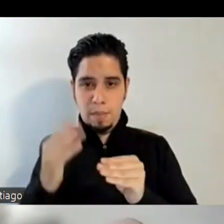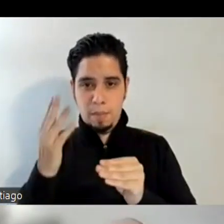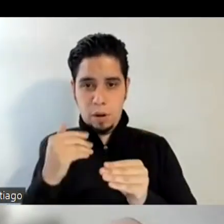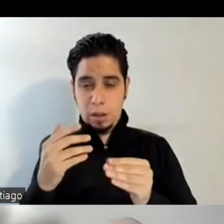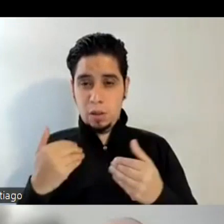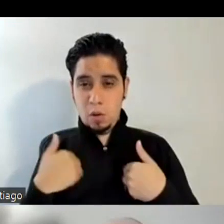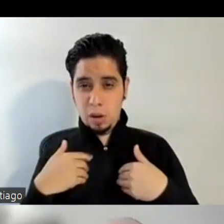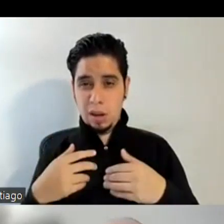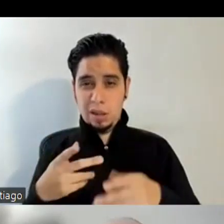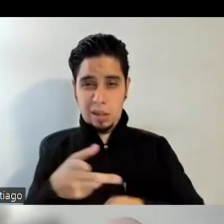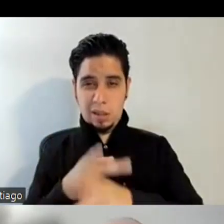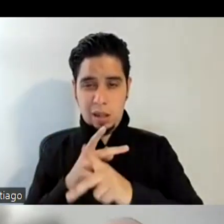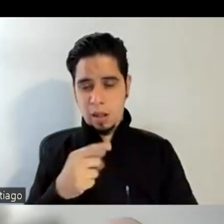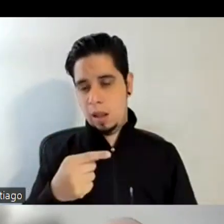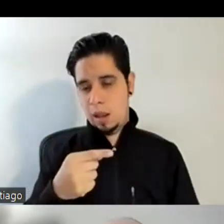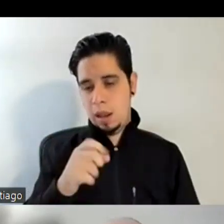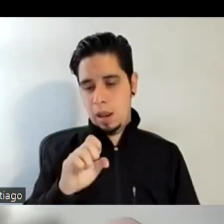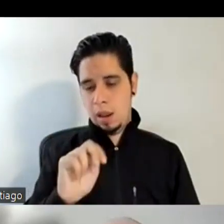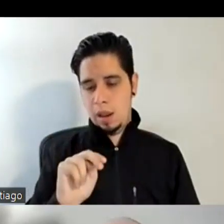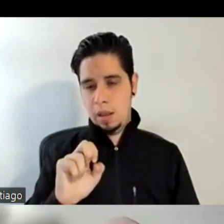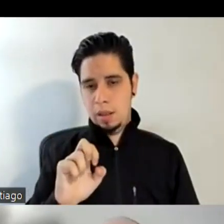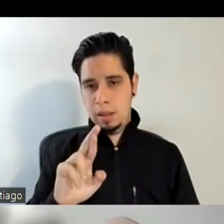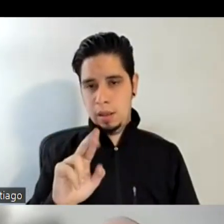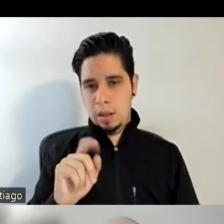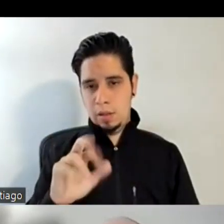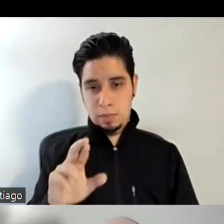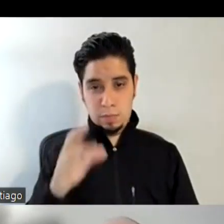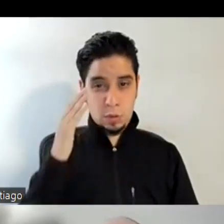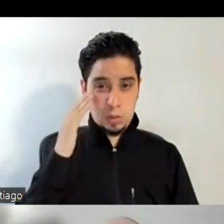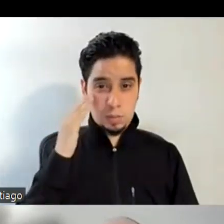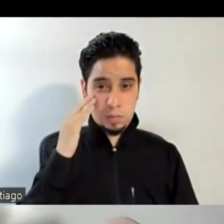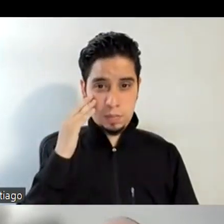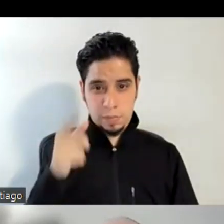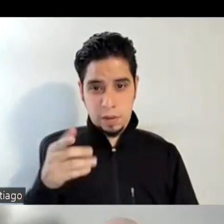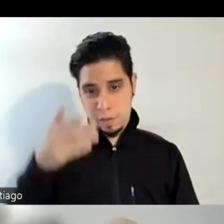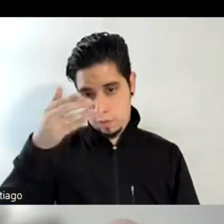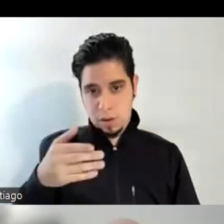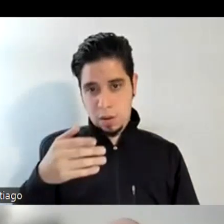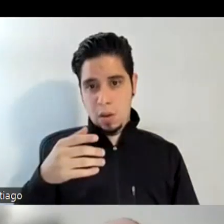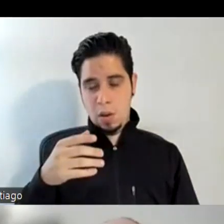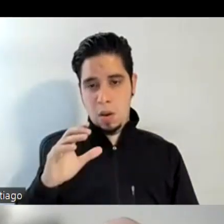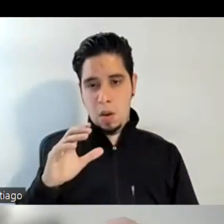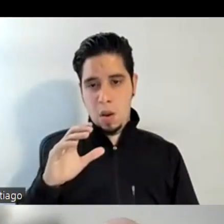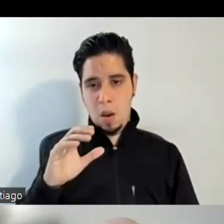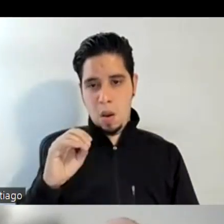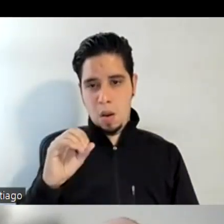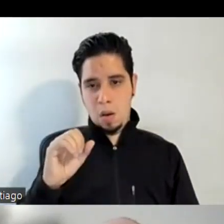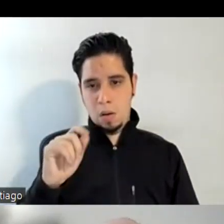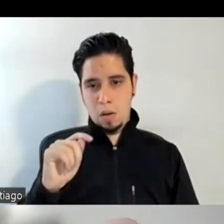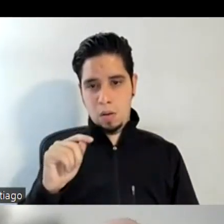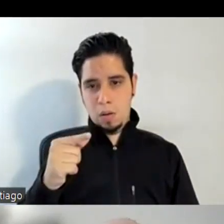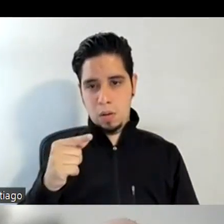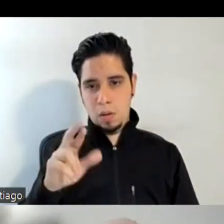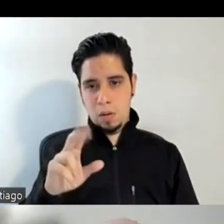Arsenal y al frente, o sea, en el patio que colinda está el Coast Guard. Ajá. Con este mega generador